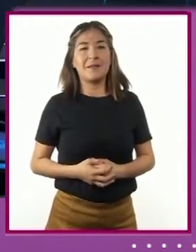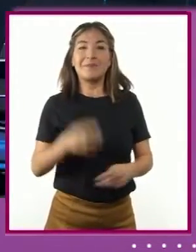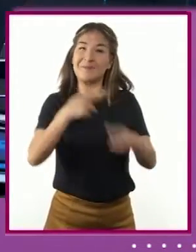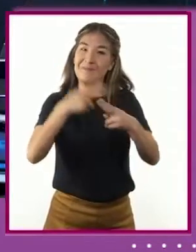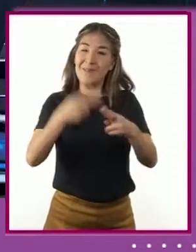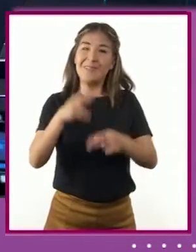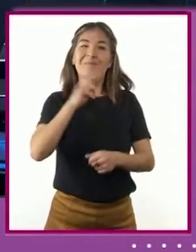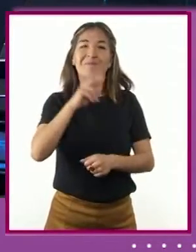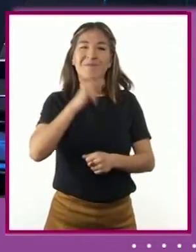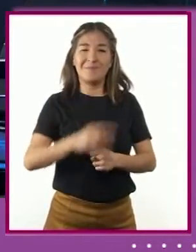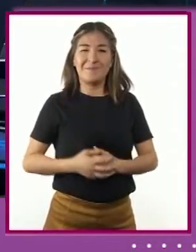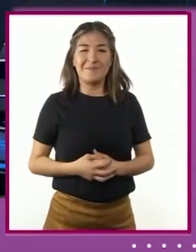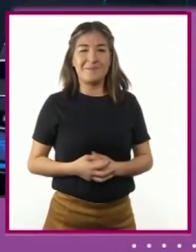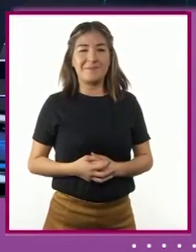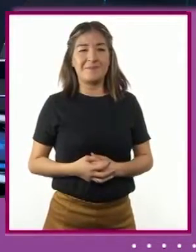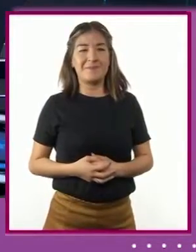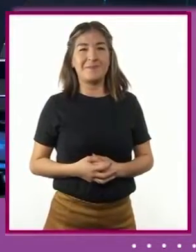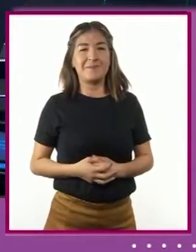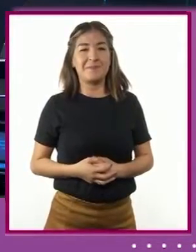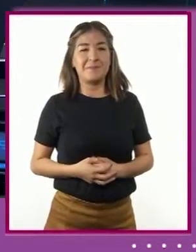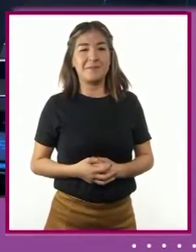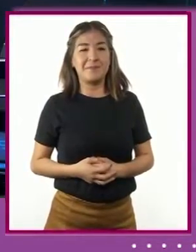Hasta pronto, el mundo.